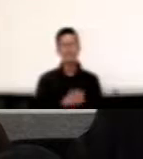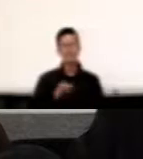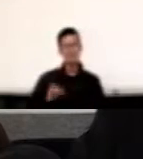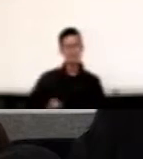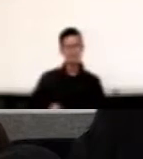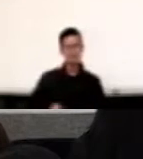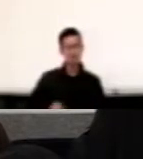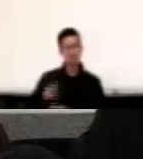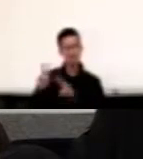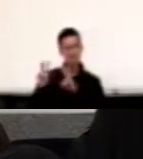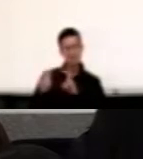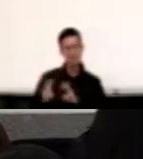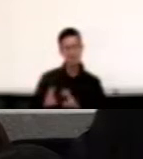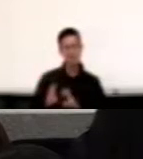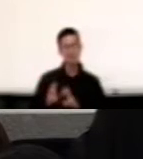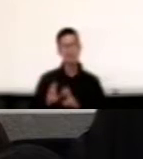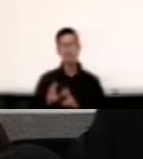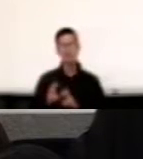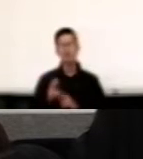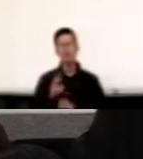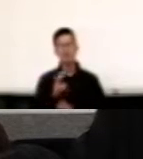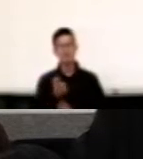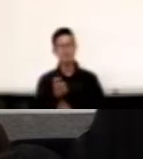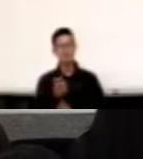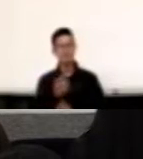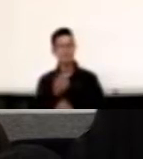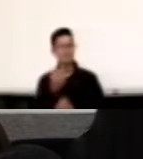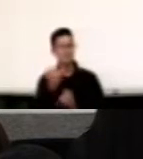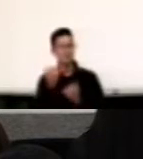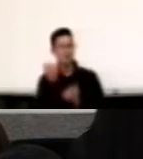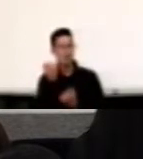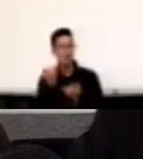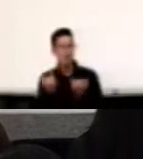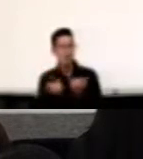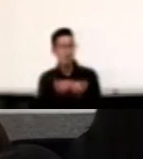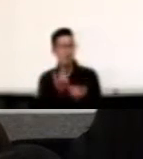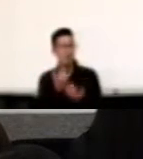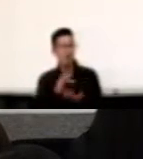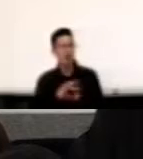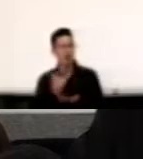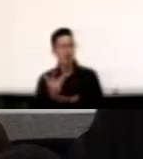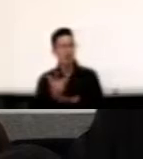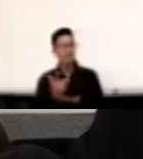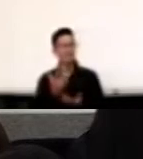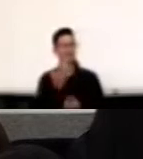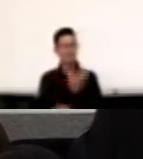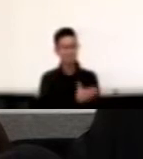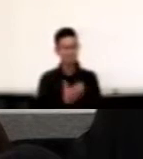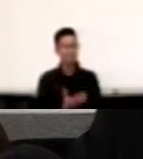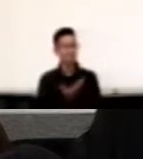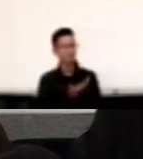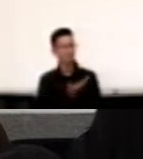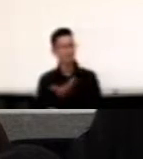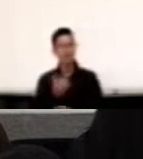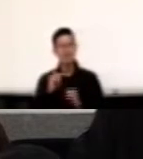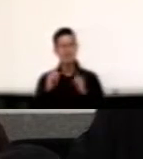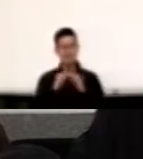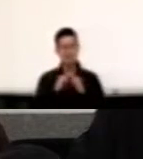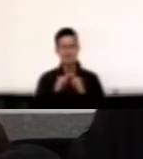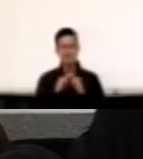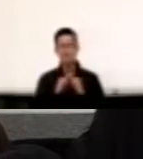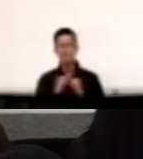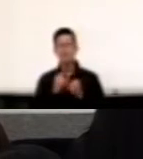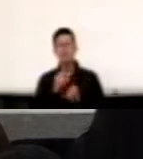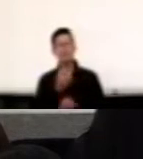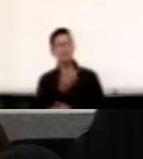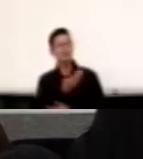todos estos temas. En ese mismo sentido, también quiero agradecer a las y los compañeros de este instituto que se